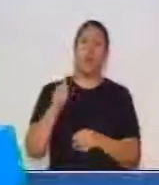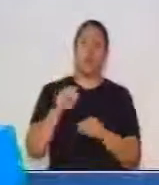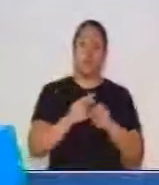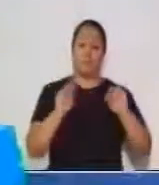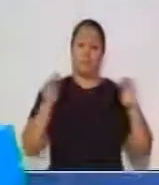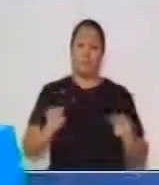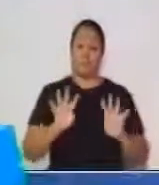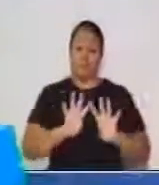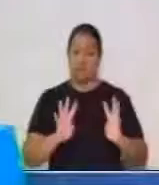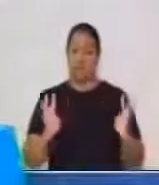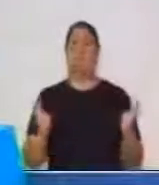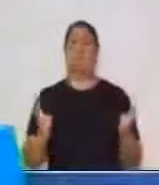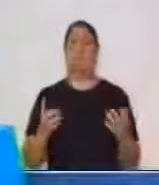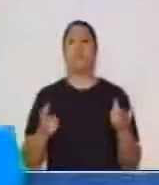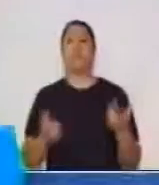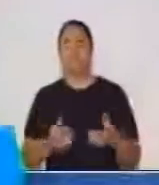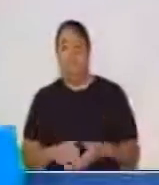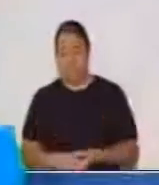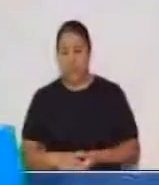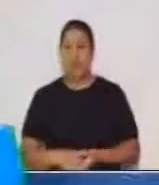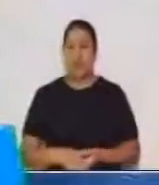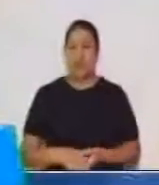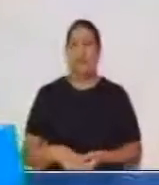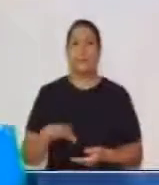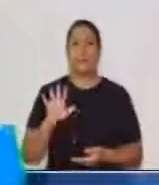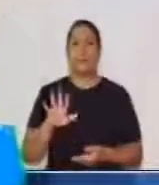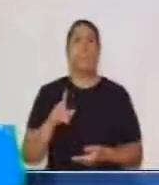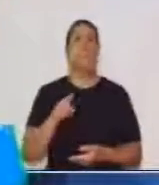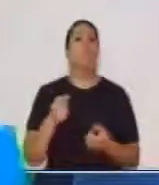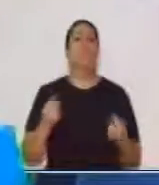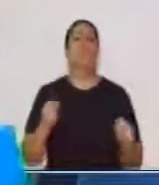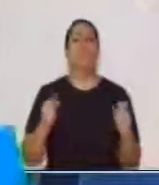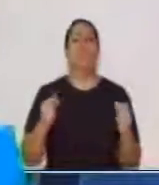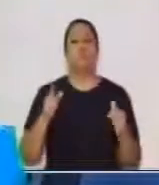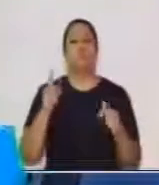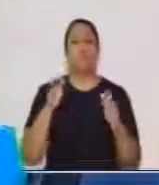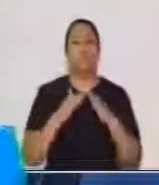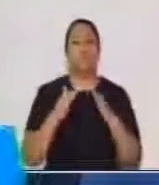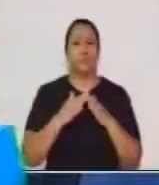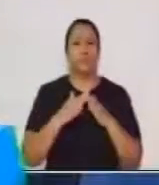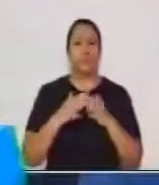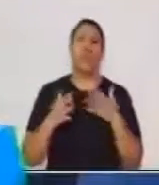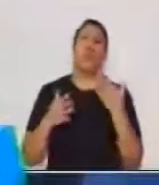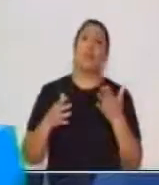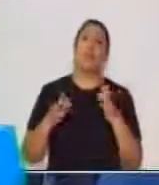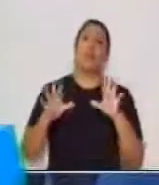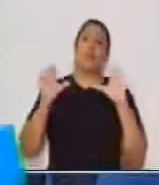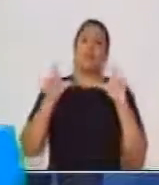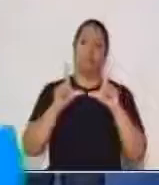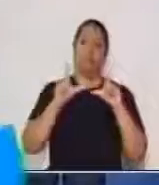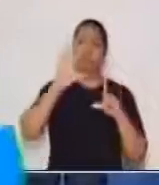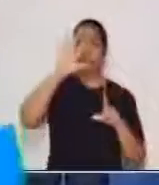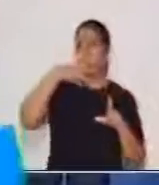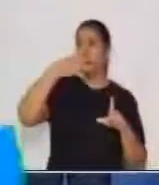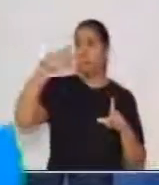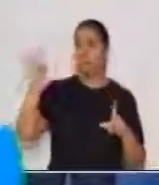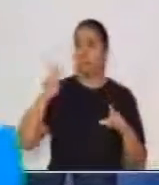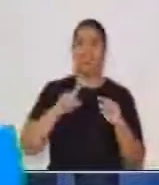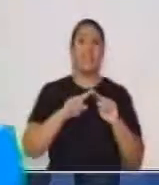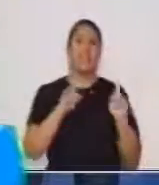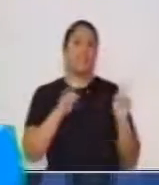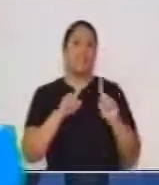redonda. Entonces, lo que vas a realizar en tu casa es un cuadro de diferencias